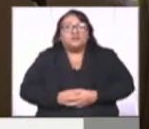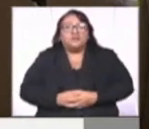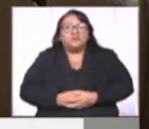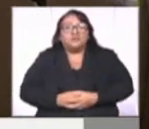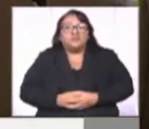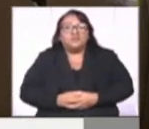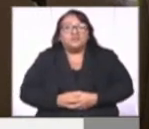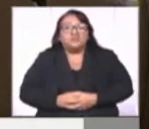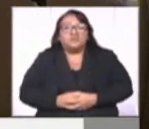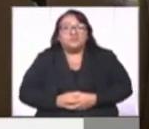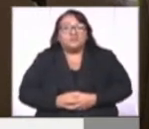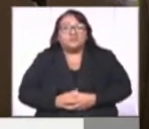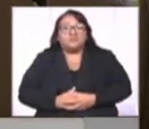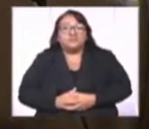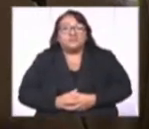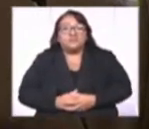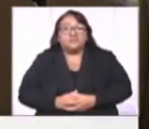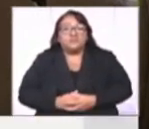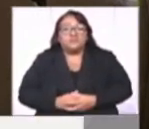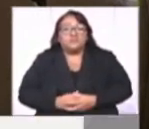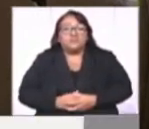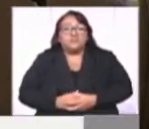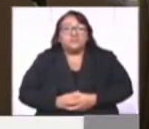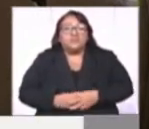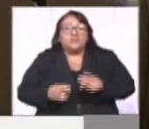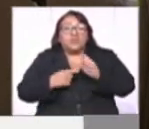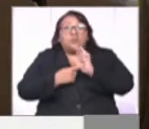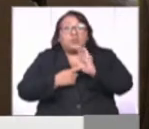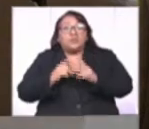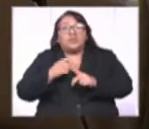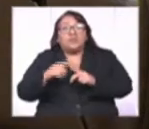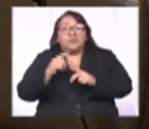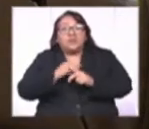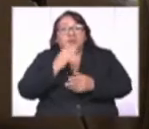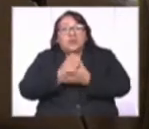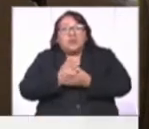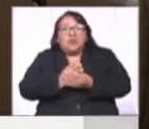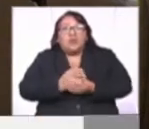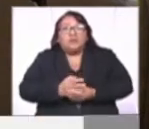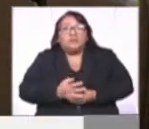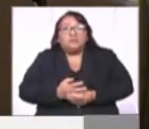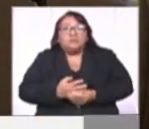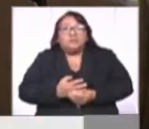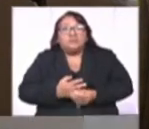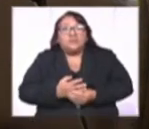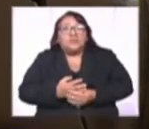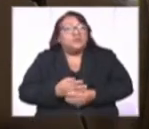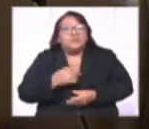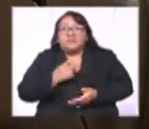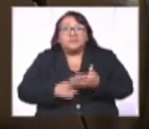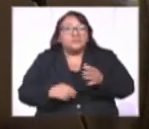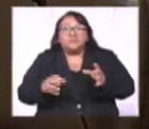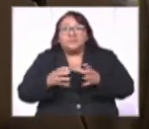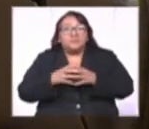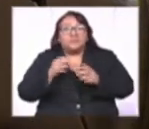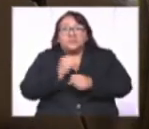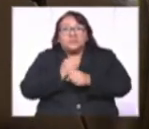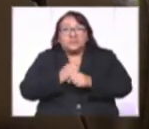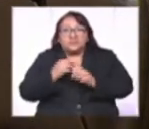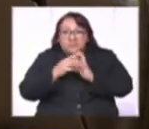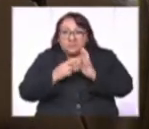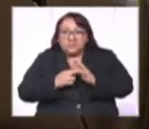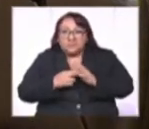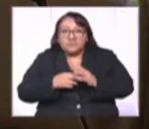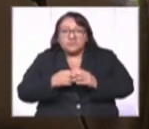técnico, presentándose los siguientes inconvenientes. Disminución de la producción resolutiva, que trae